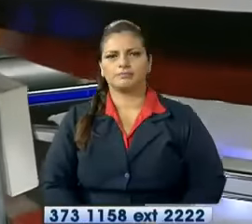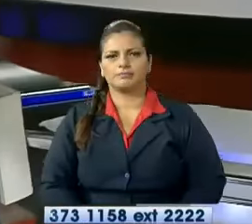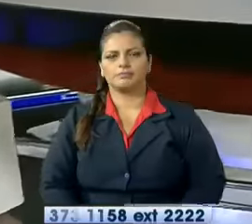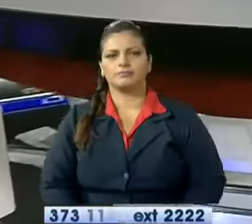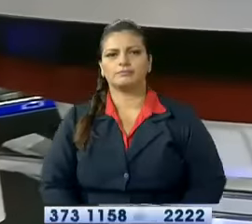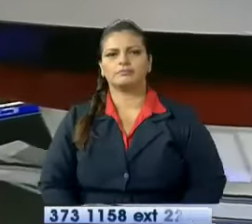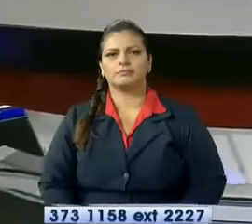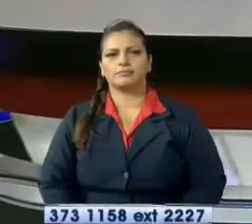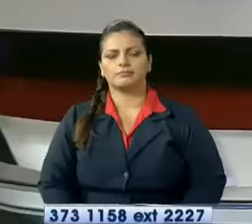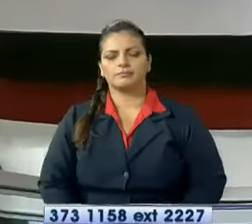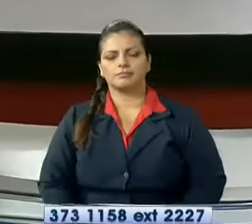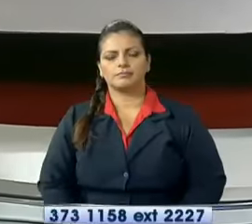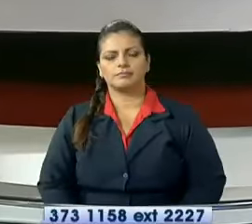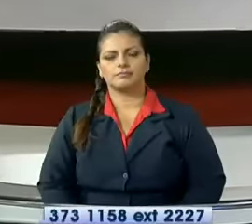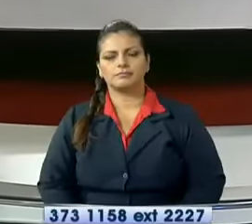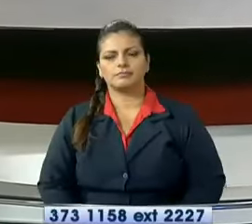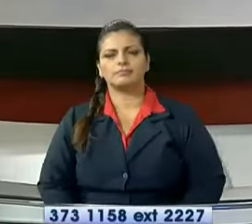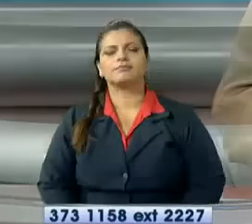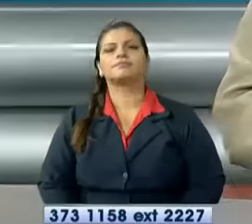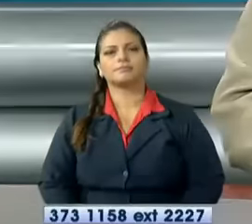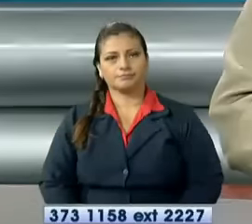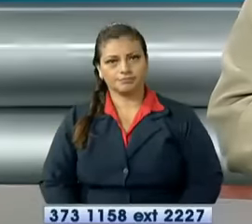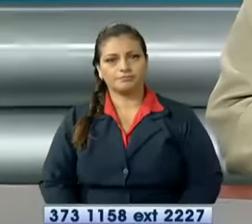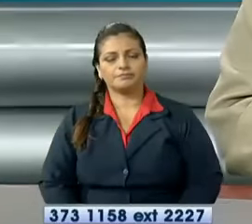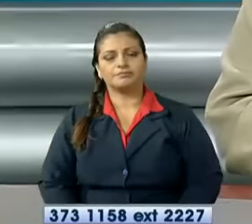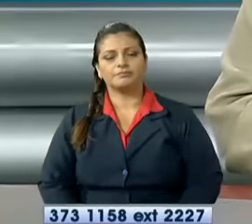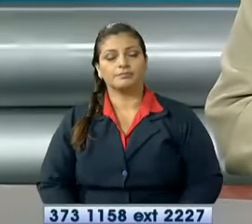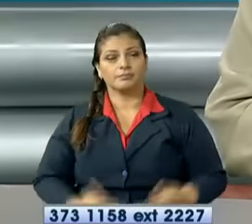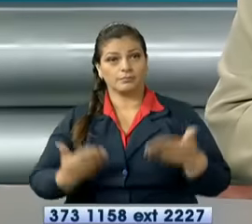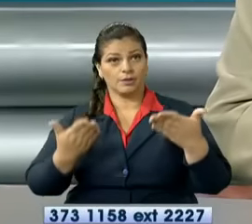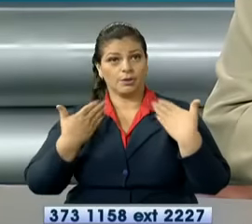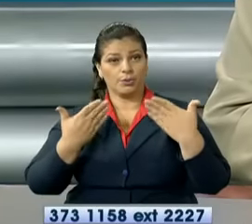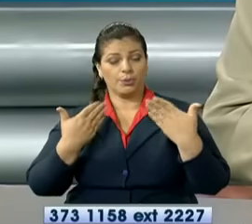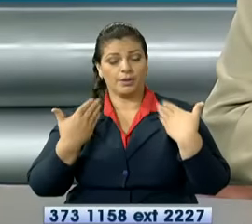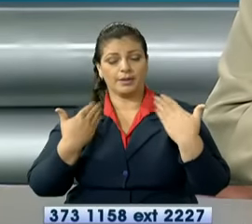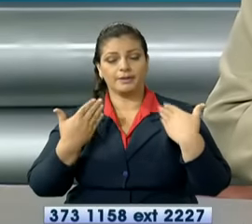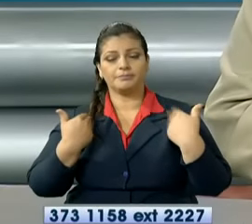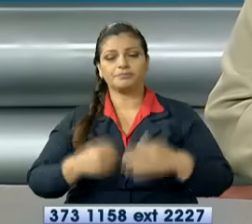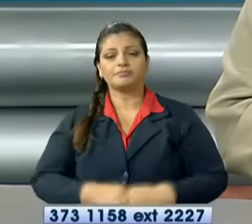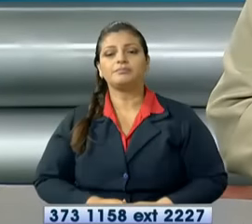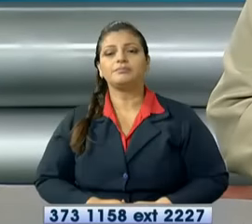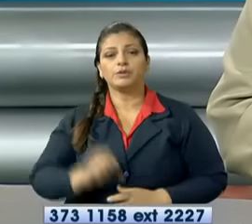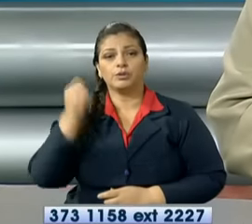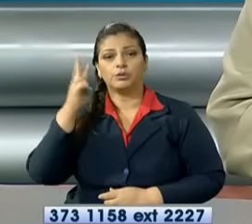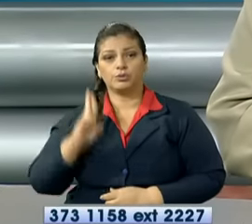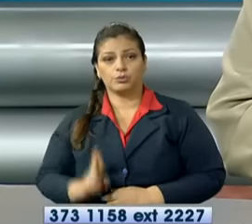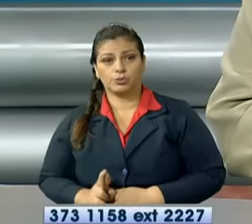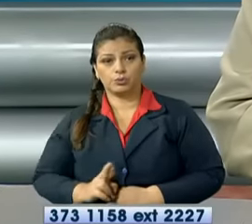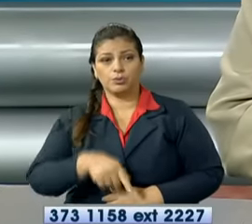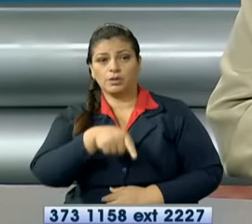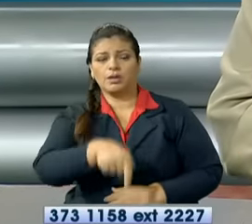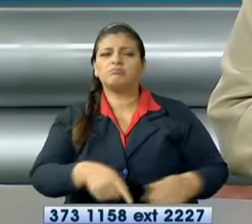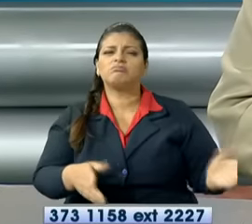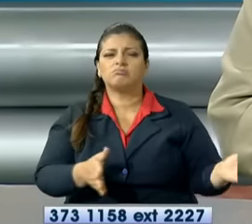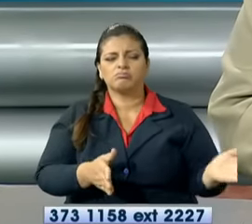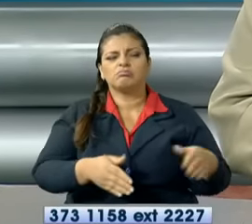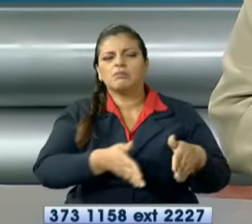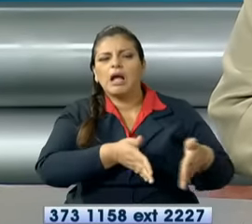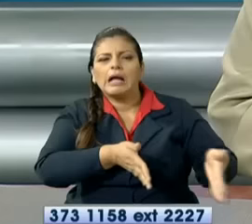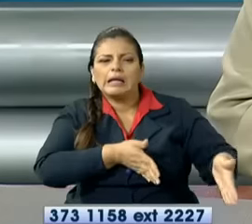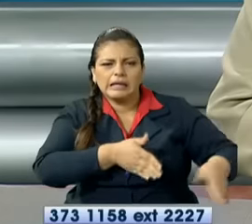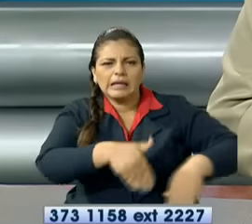Y un hombre fue asesinado a tiros mientras conversaba con una mujer en un callejón oscuro ubicado al sur de Guayaquil. La fémina resultó herida y